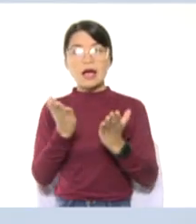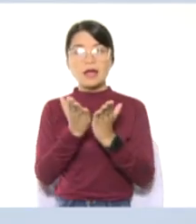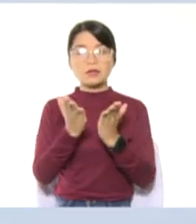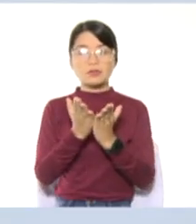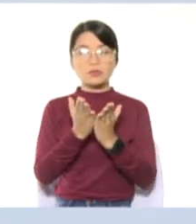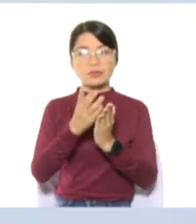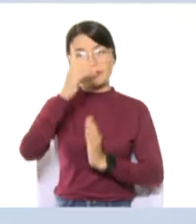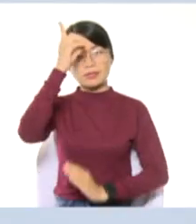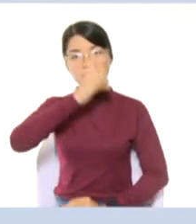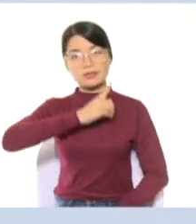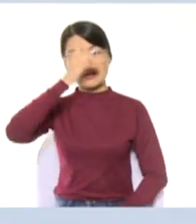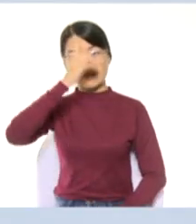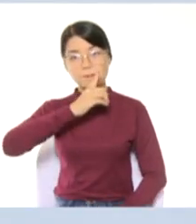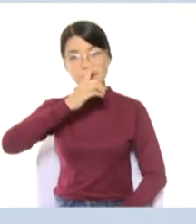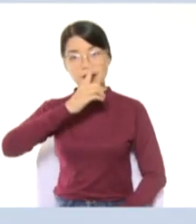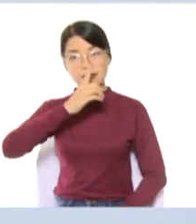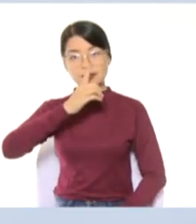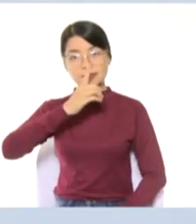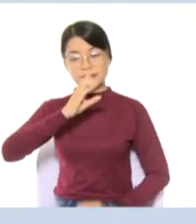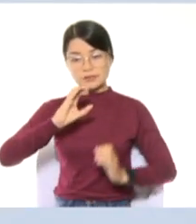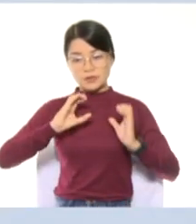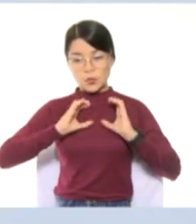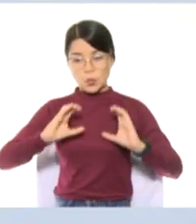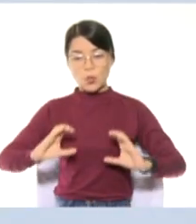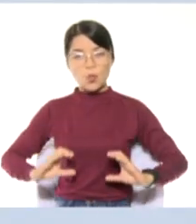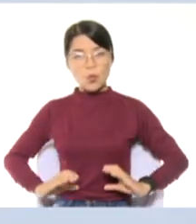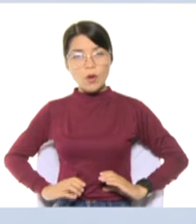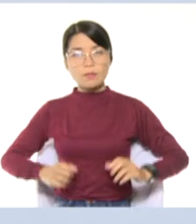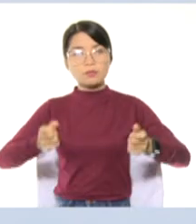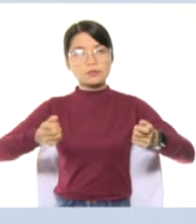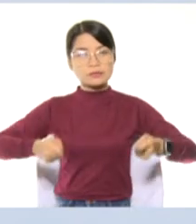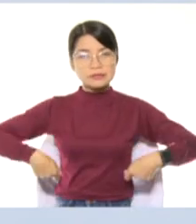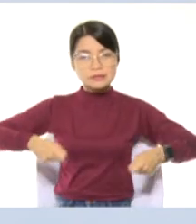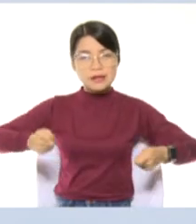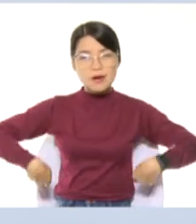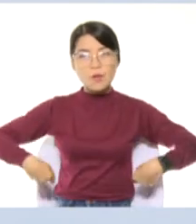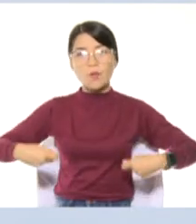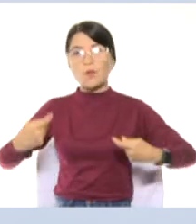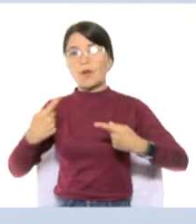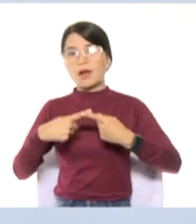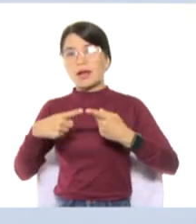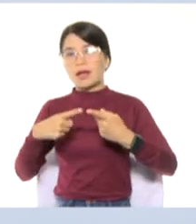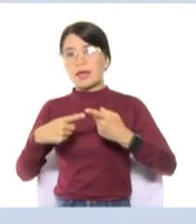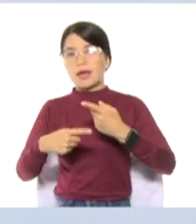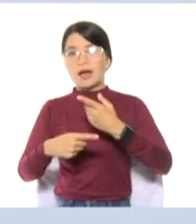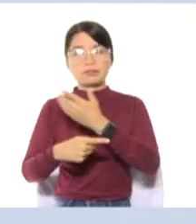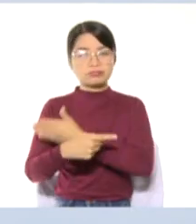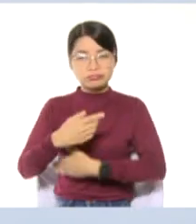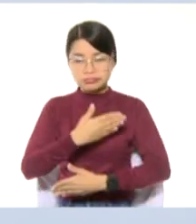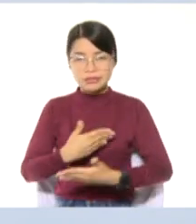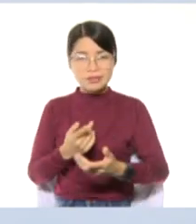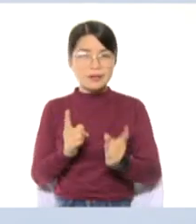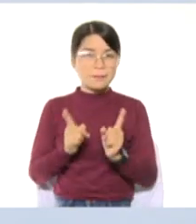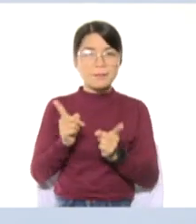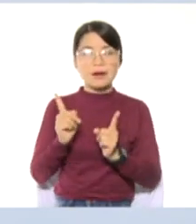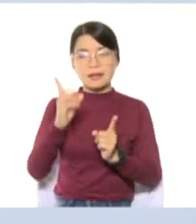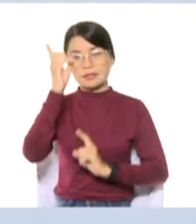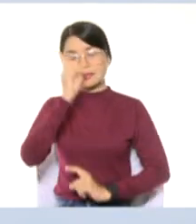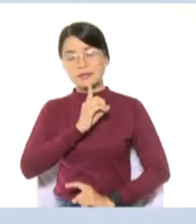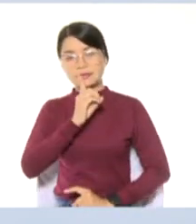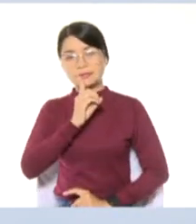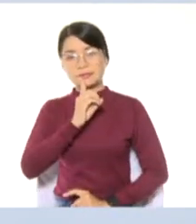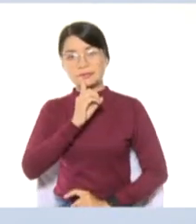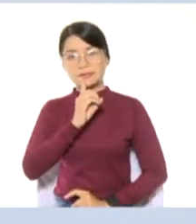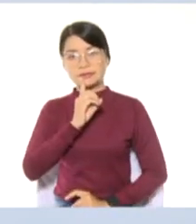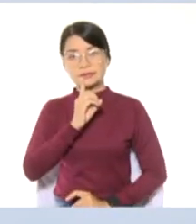impedimento físico, con alguna condición física, que su transcurrir en el área de formación de educación física